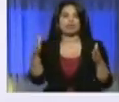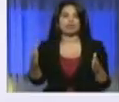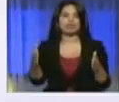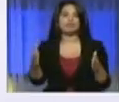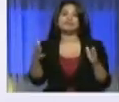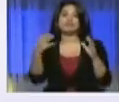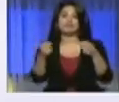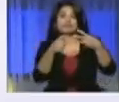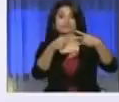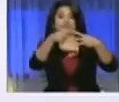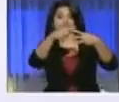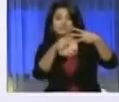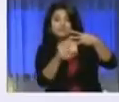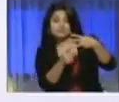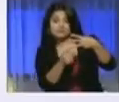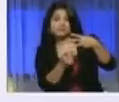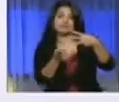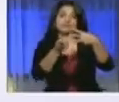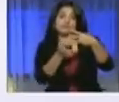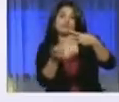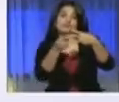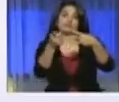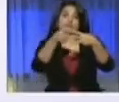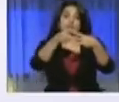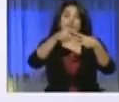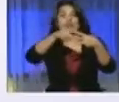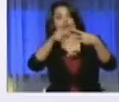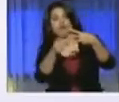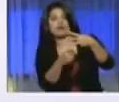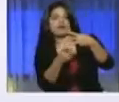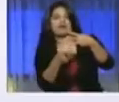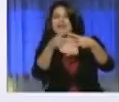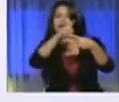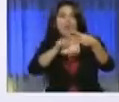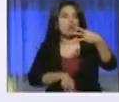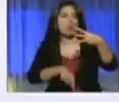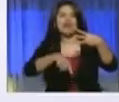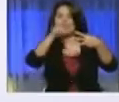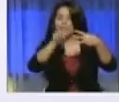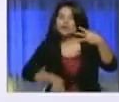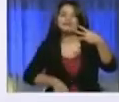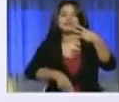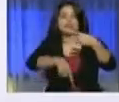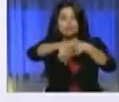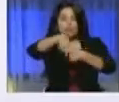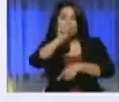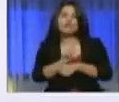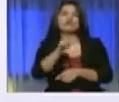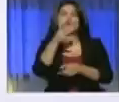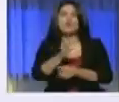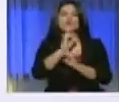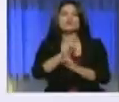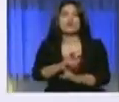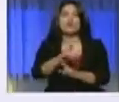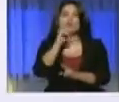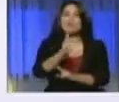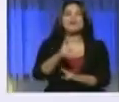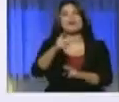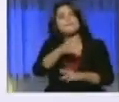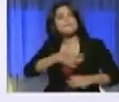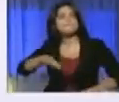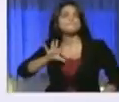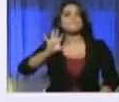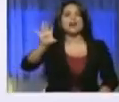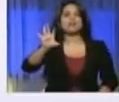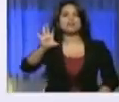revés, siempre va a dar un resultado, patria. El resultado de tener patria,